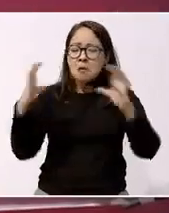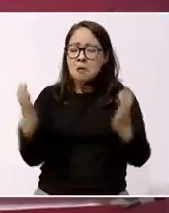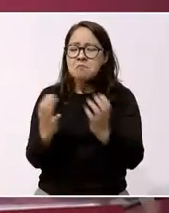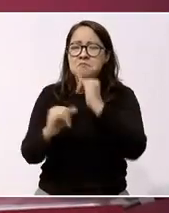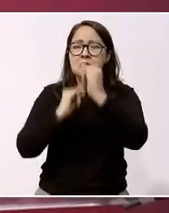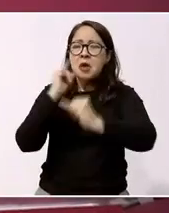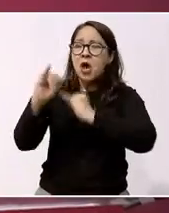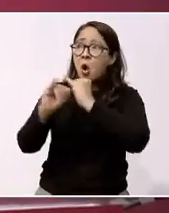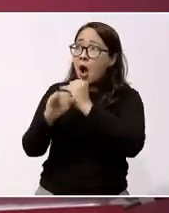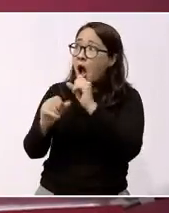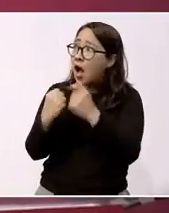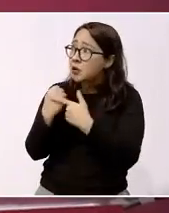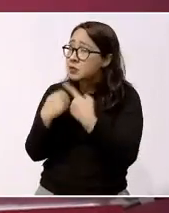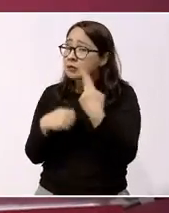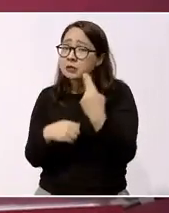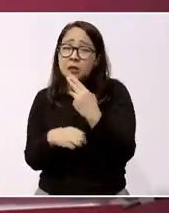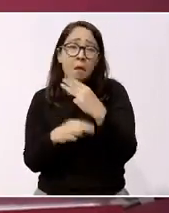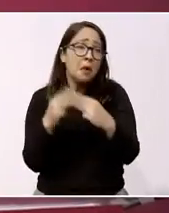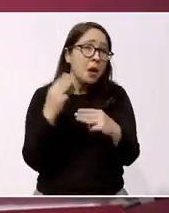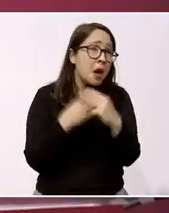se necesitara.